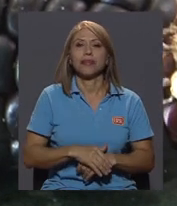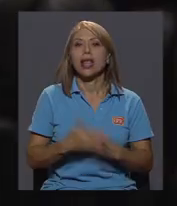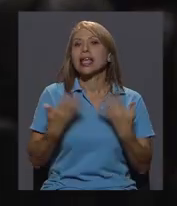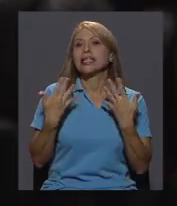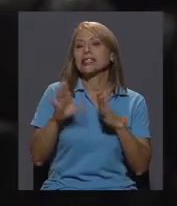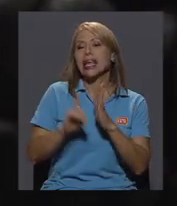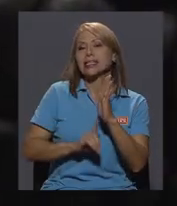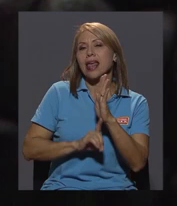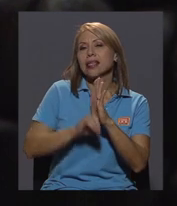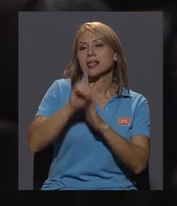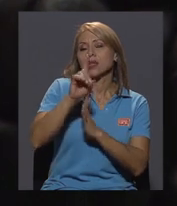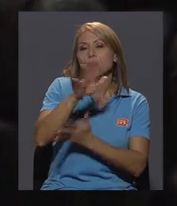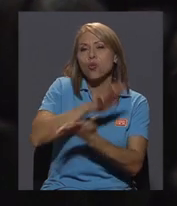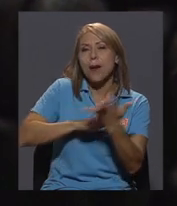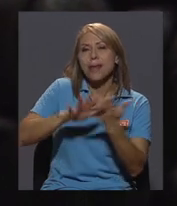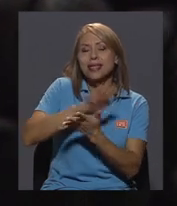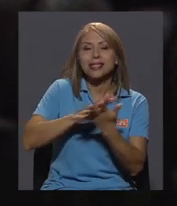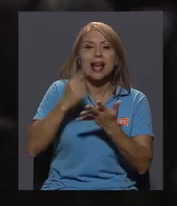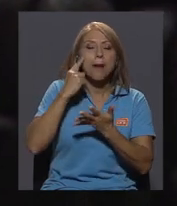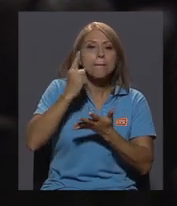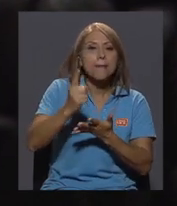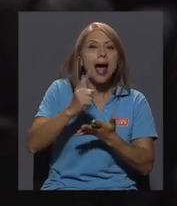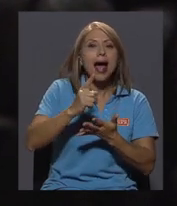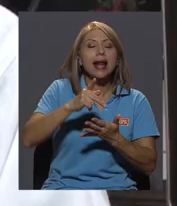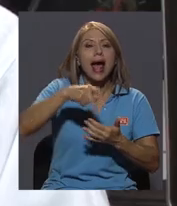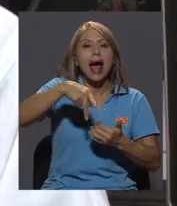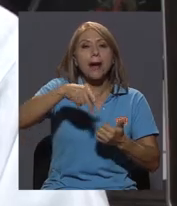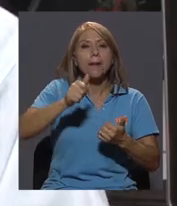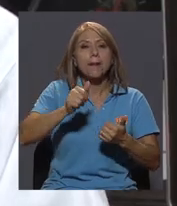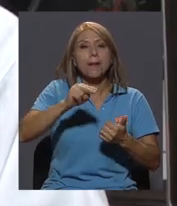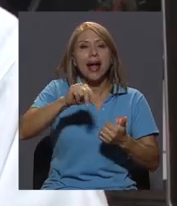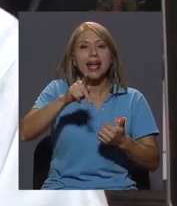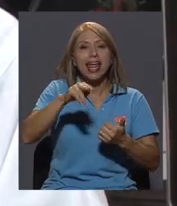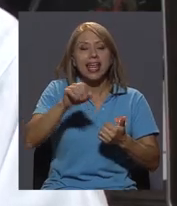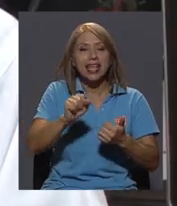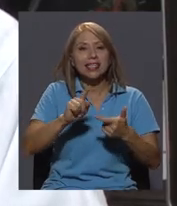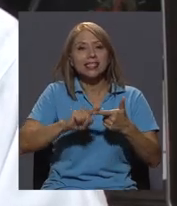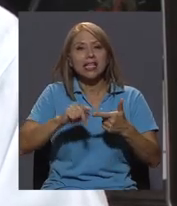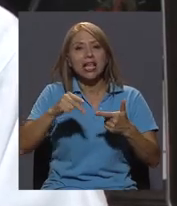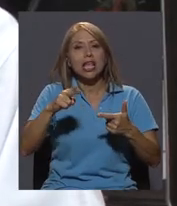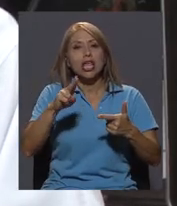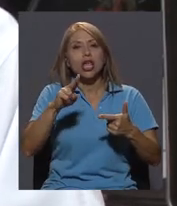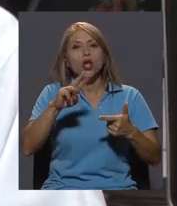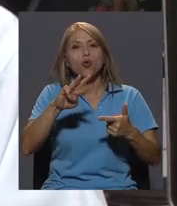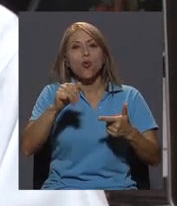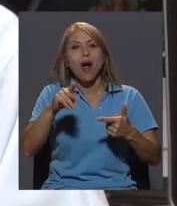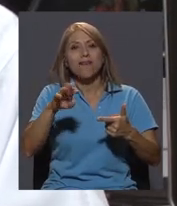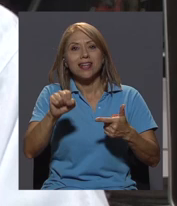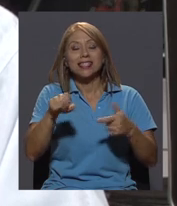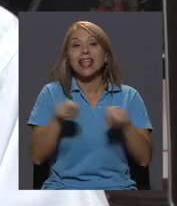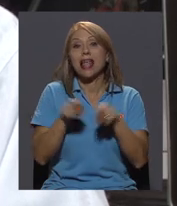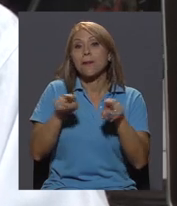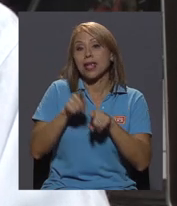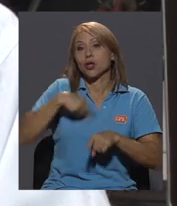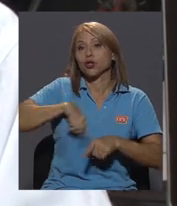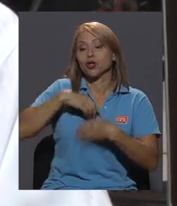una mezcla para elaborar pancakes y waffles. Estamos estudiando la nixtamalización para elaborar